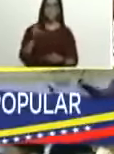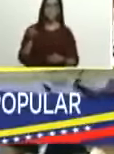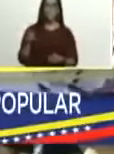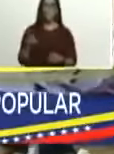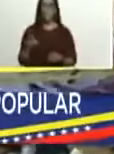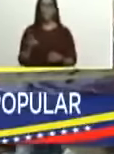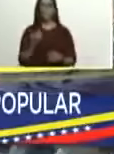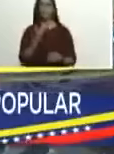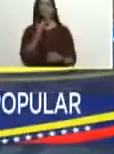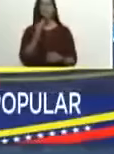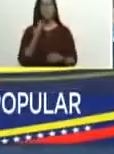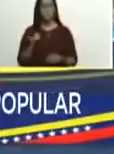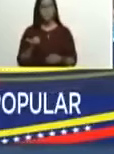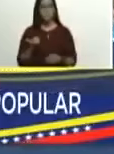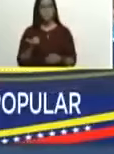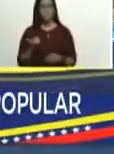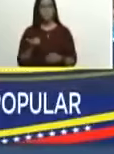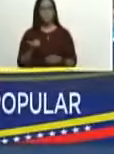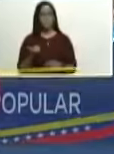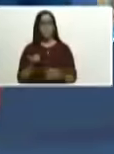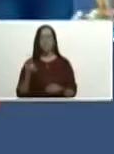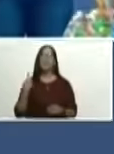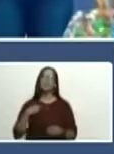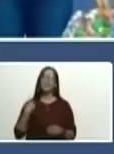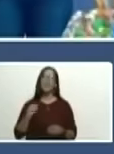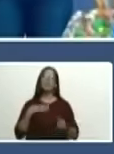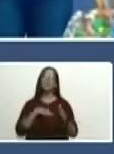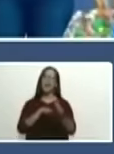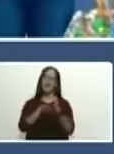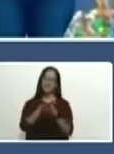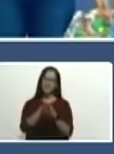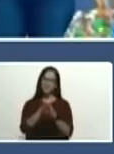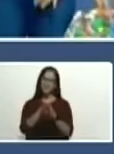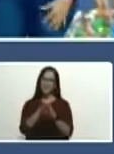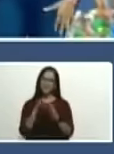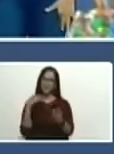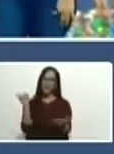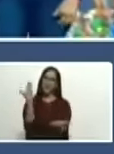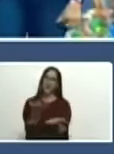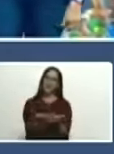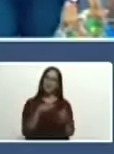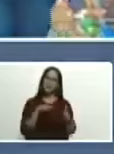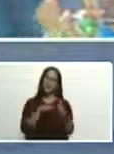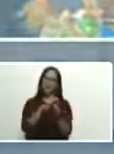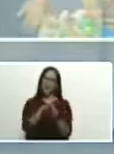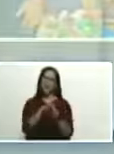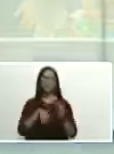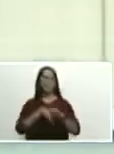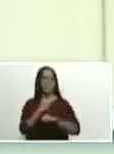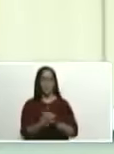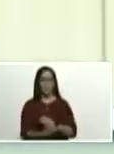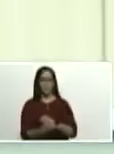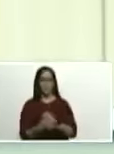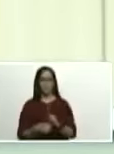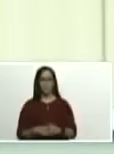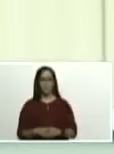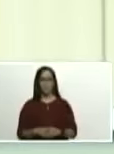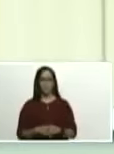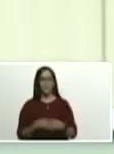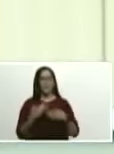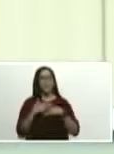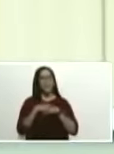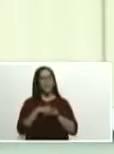ideal, y tenemos que avanzar hacia lo ideal, es el proyecto, es